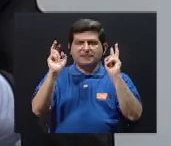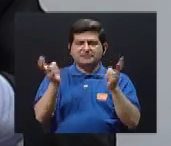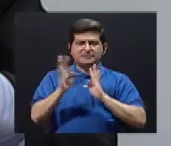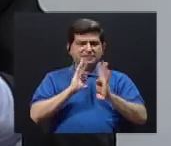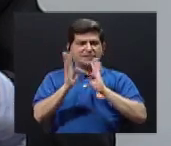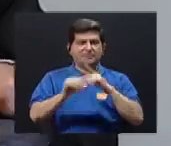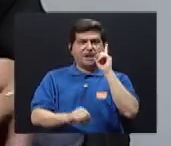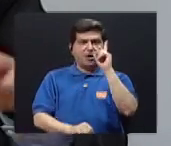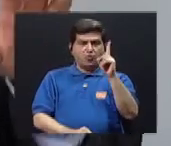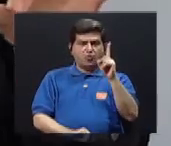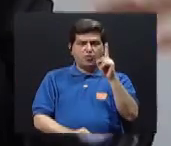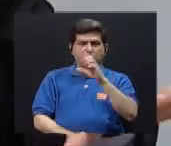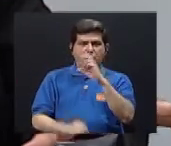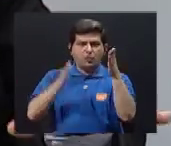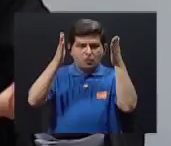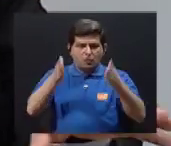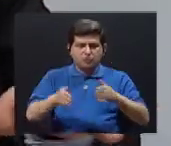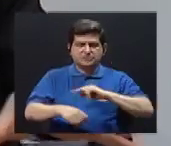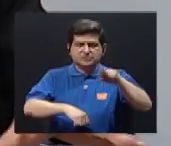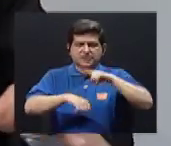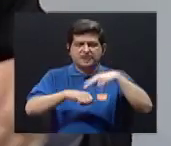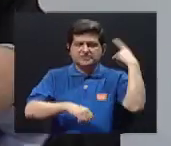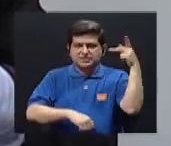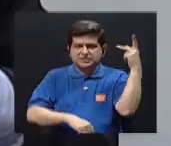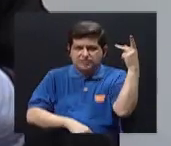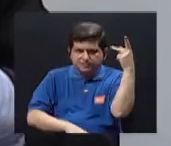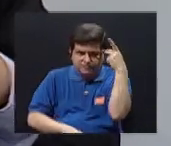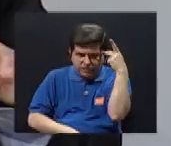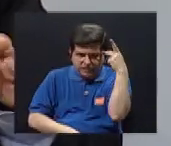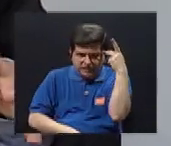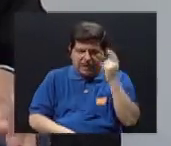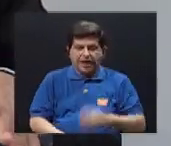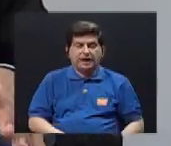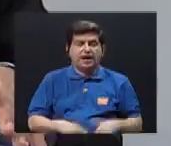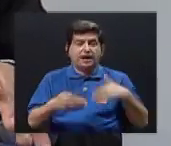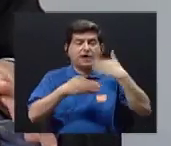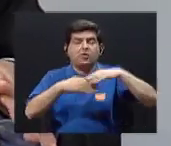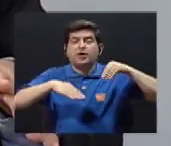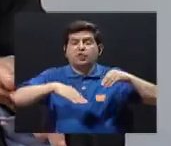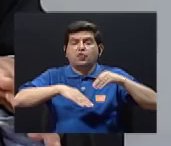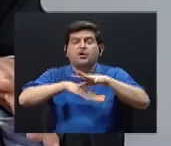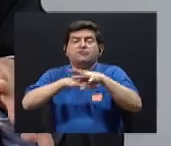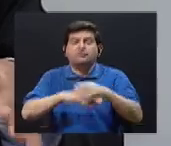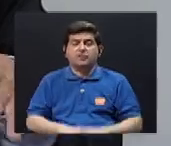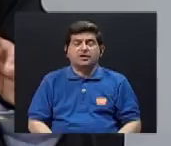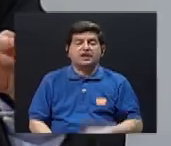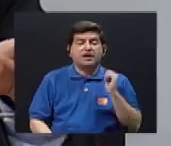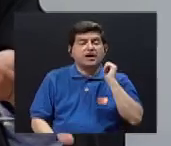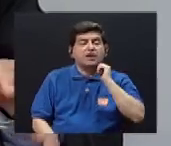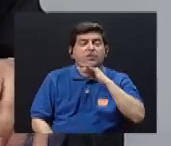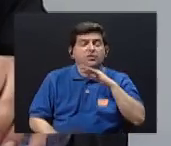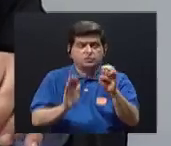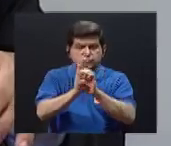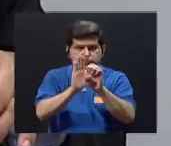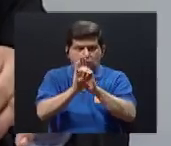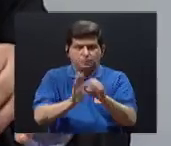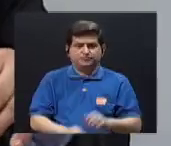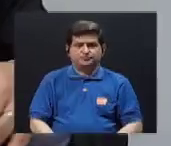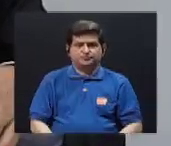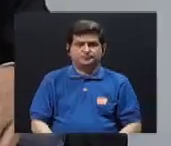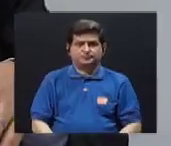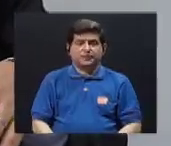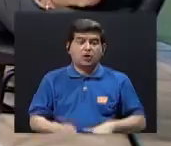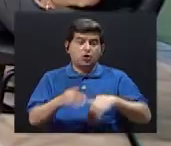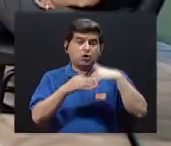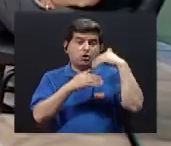hablar. Uno era el Tico Promedio en el tema de la política y cómo eso después incidía en un tema de corrupción, por ejemplo.